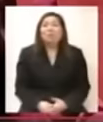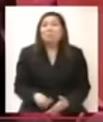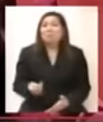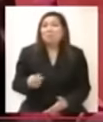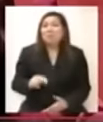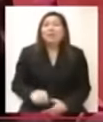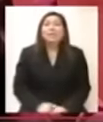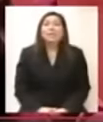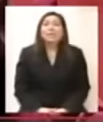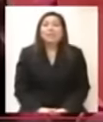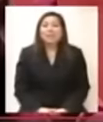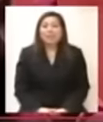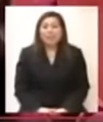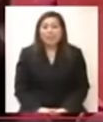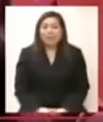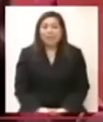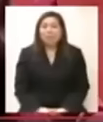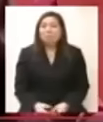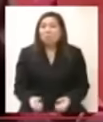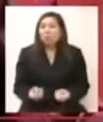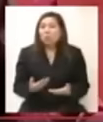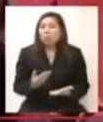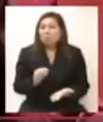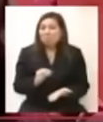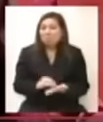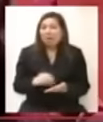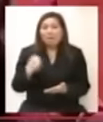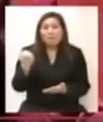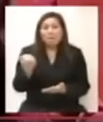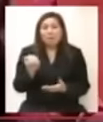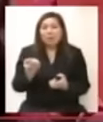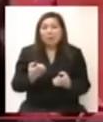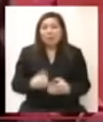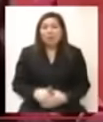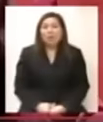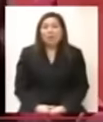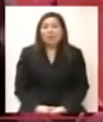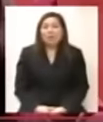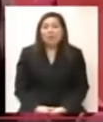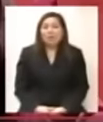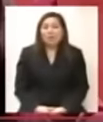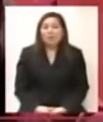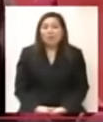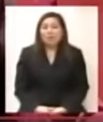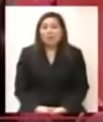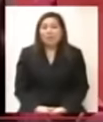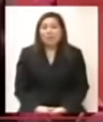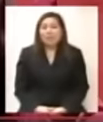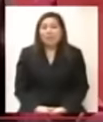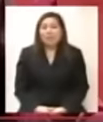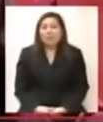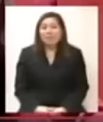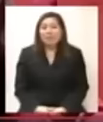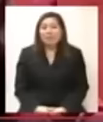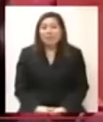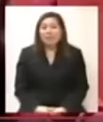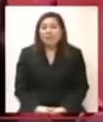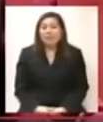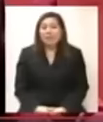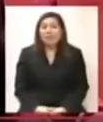crecido ahora y es un país mucho más poderoso económicamente hablando que el Perú entonces